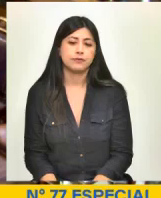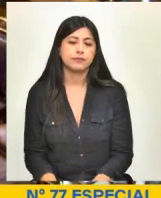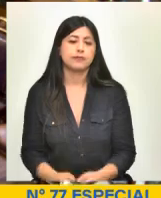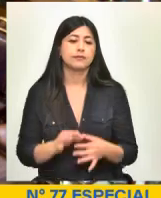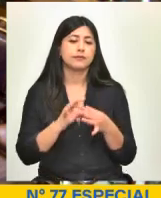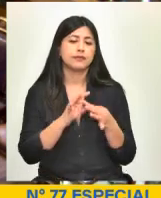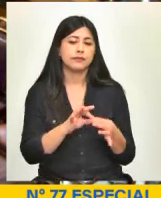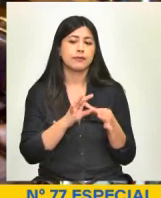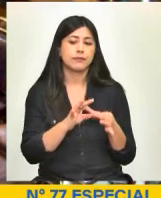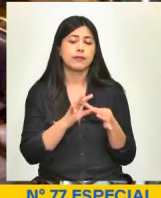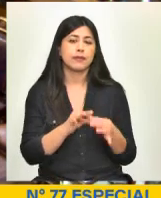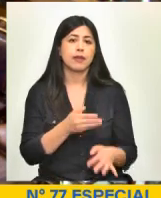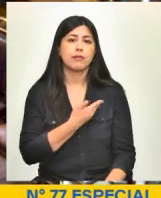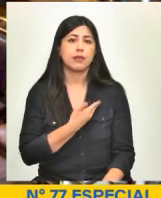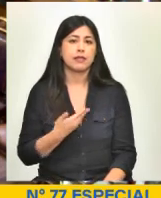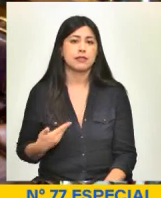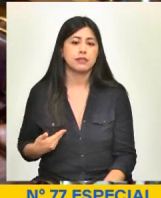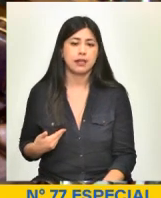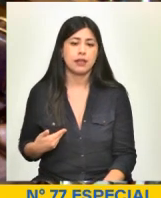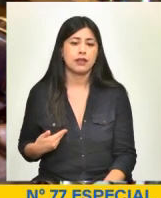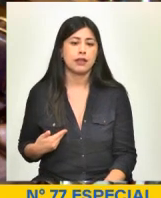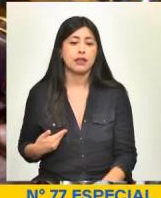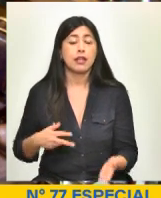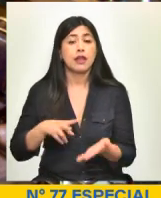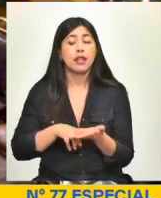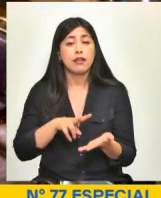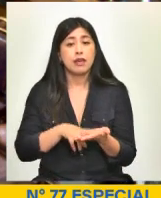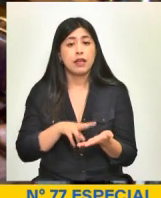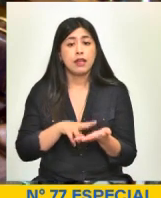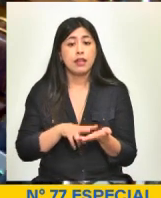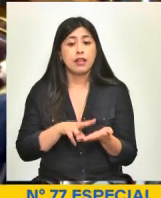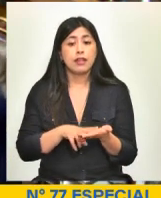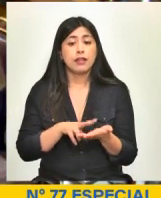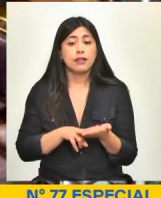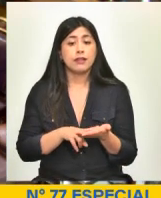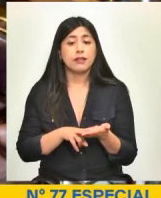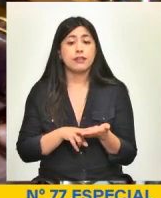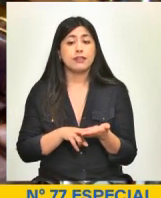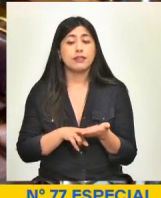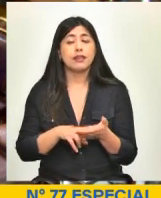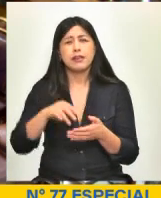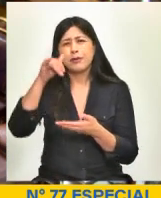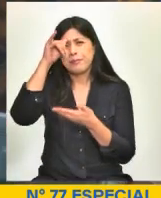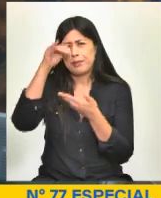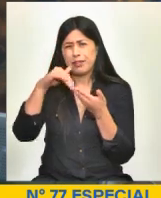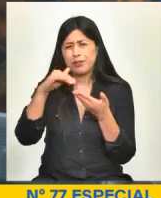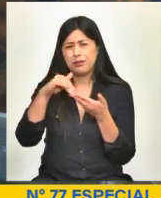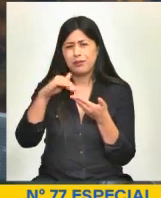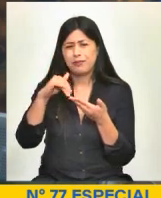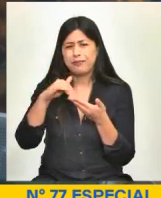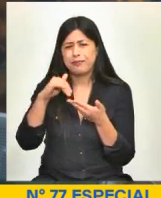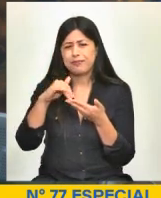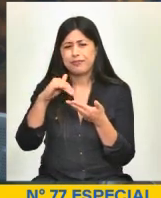Gracias, presidente. La verdad es que voy a... A ver, perdón, senadora Rincón.